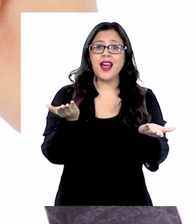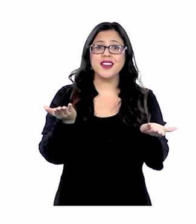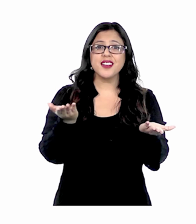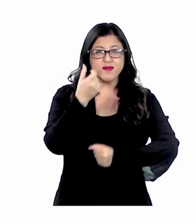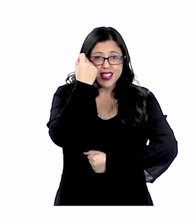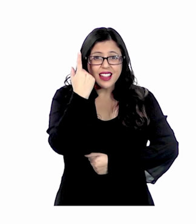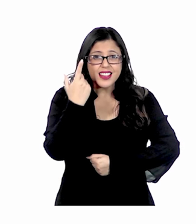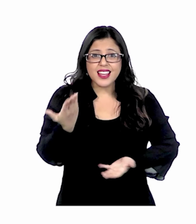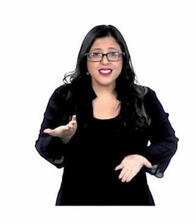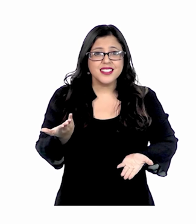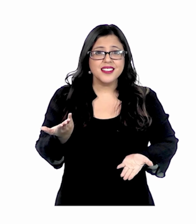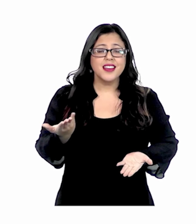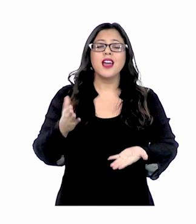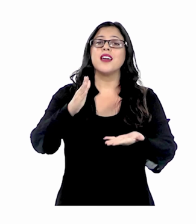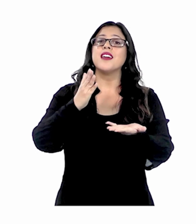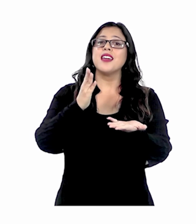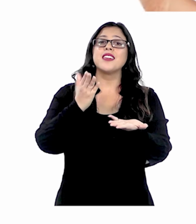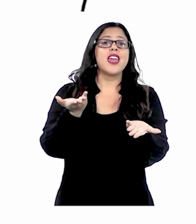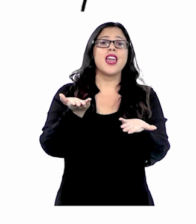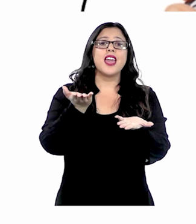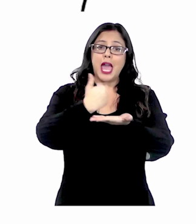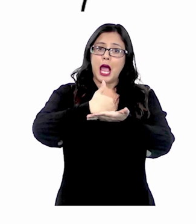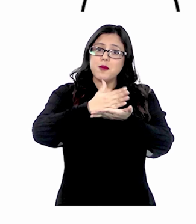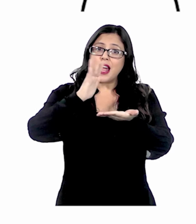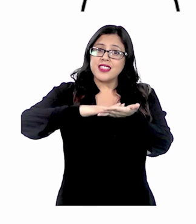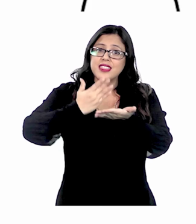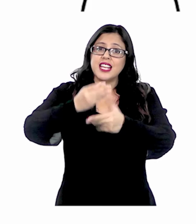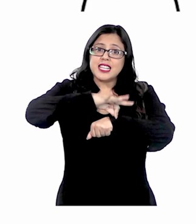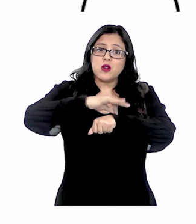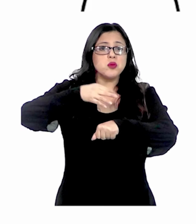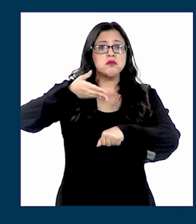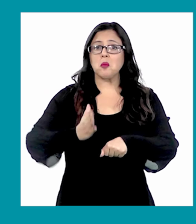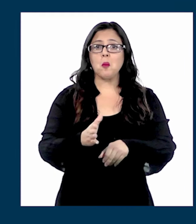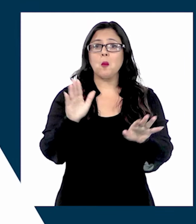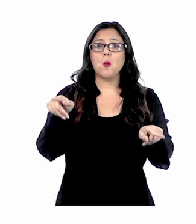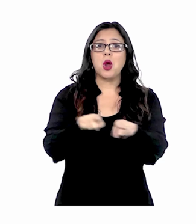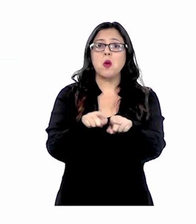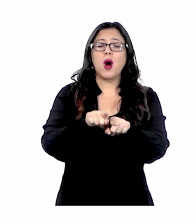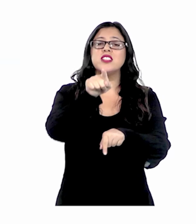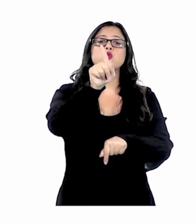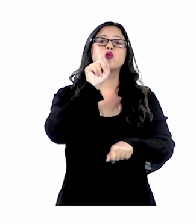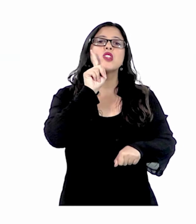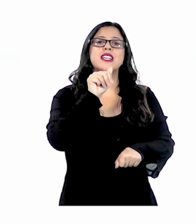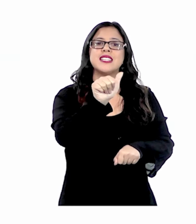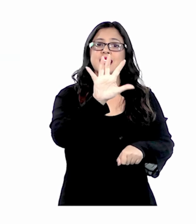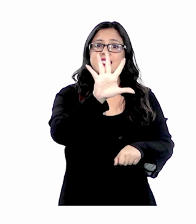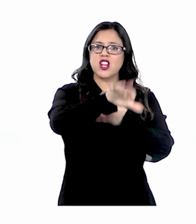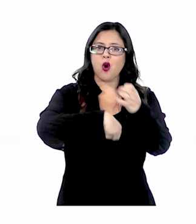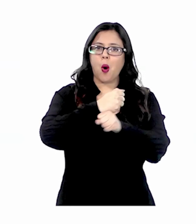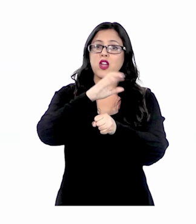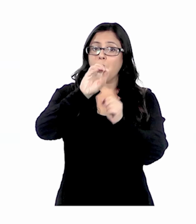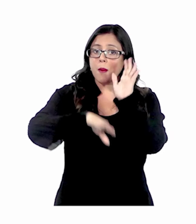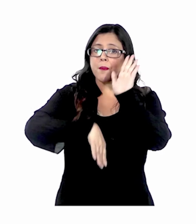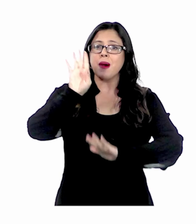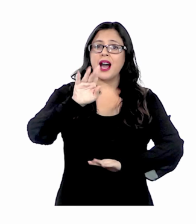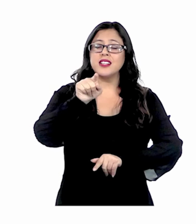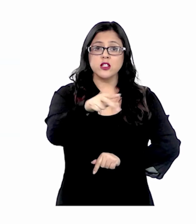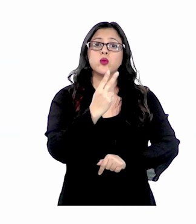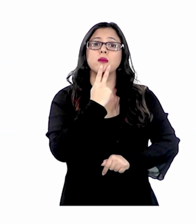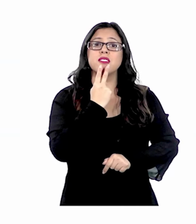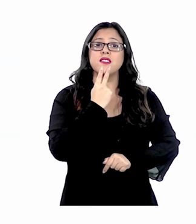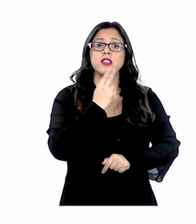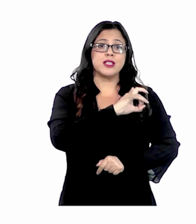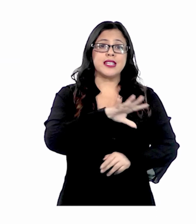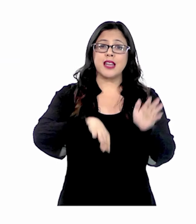mantener las coberturas. ¿Me entienden? El plan de salud sigue igual. Si tienen 65 años o